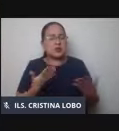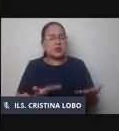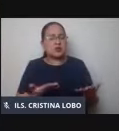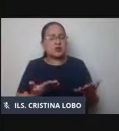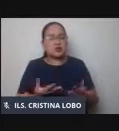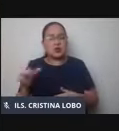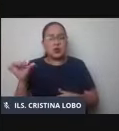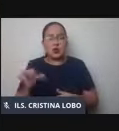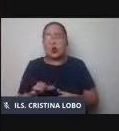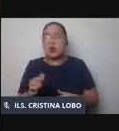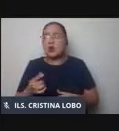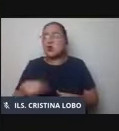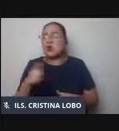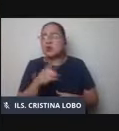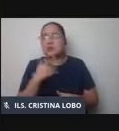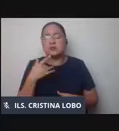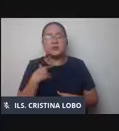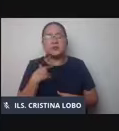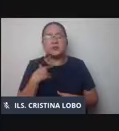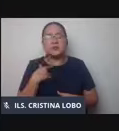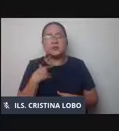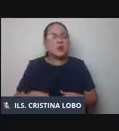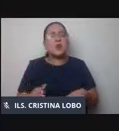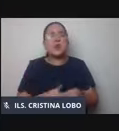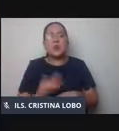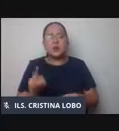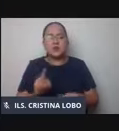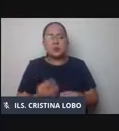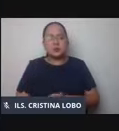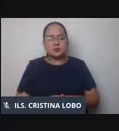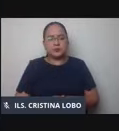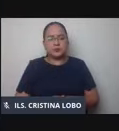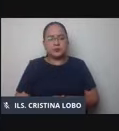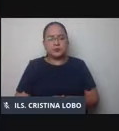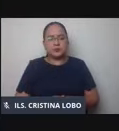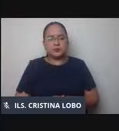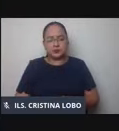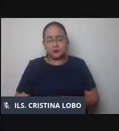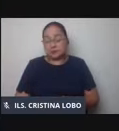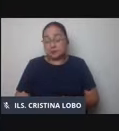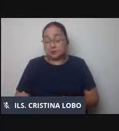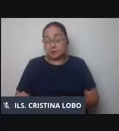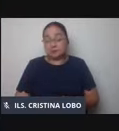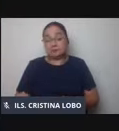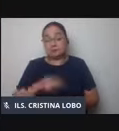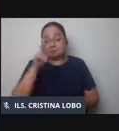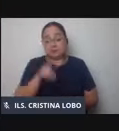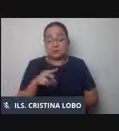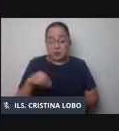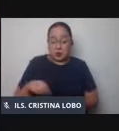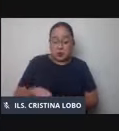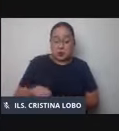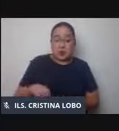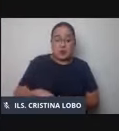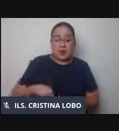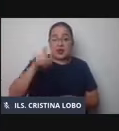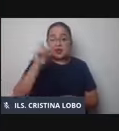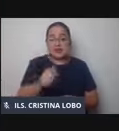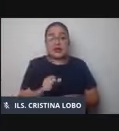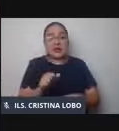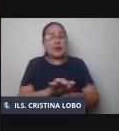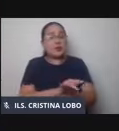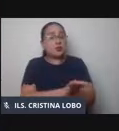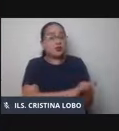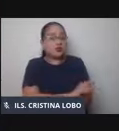sentimiento de culpa? Bueno, entonces, como mencionaba, el sentimiento de culpa como tal es una emoción, es